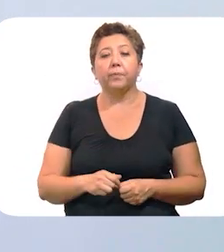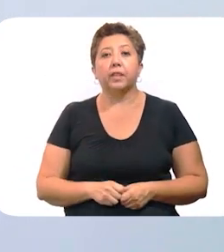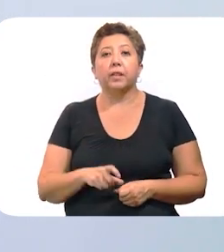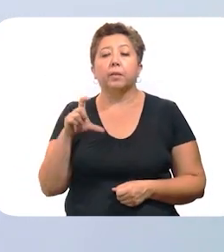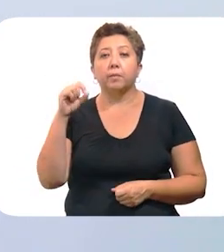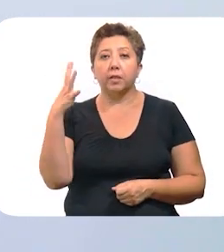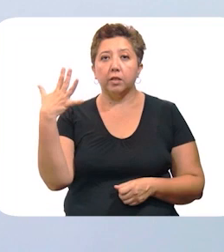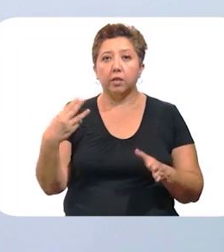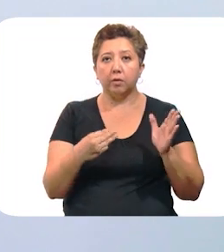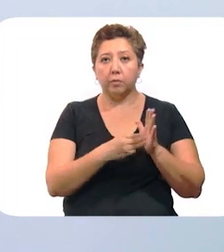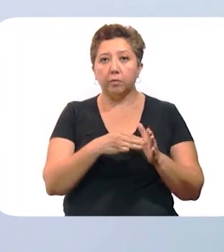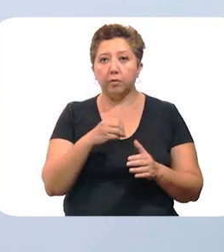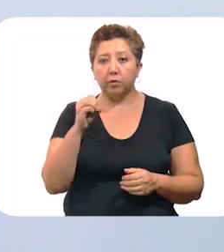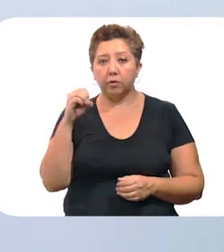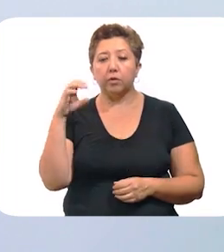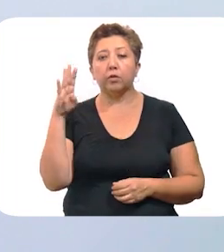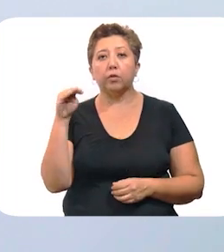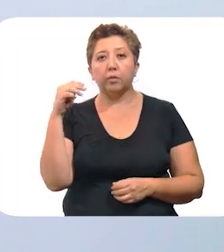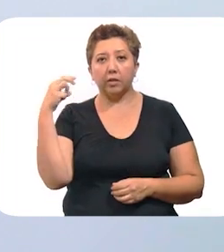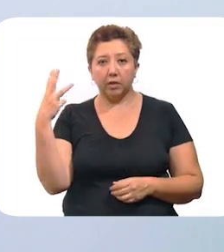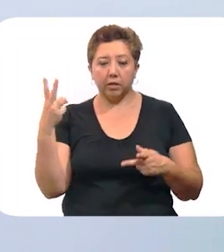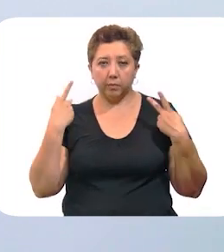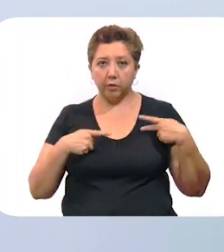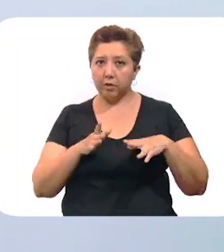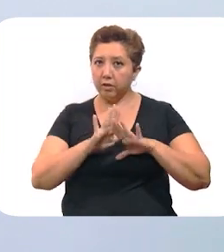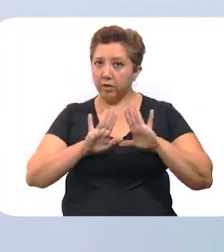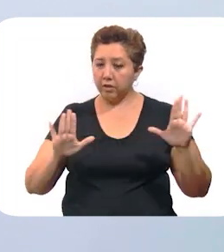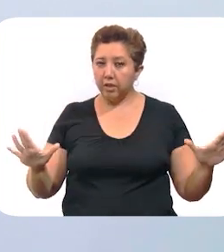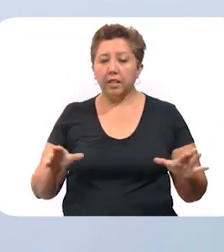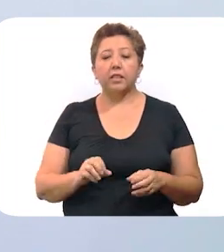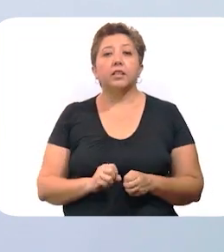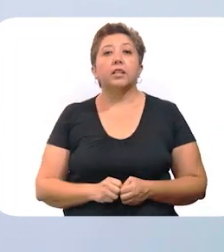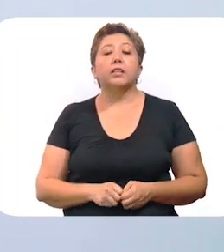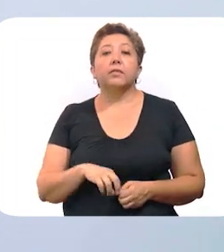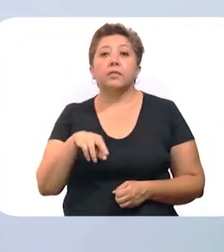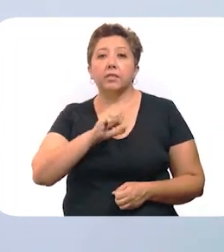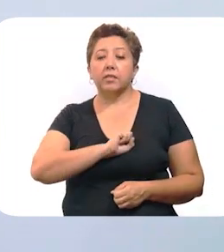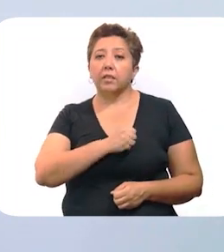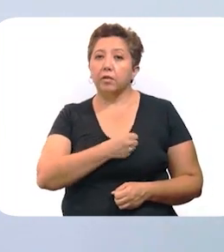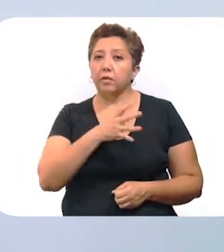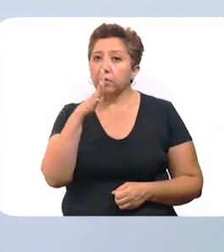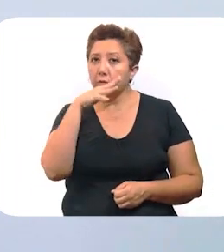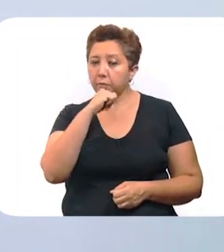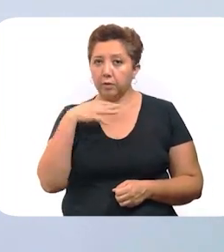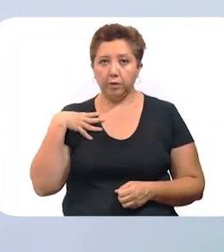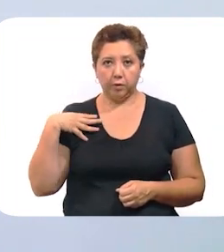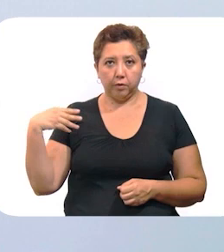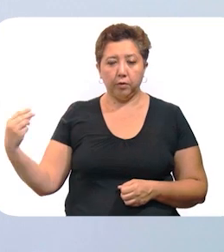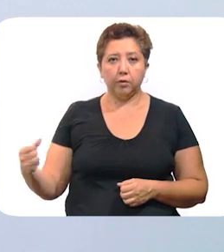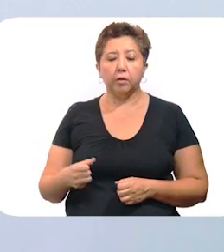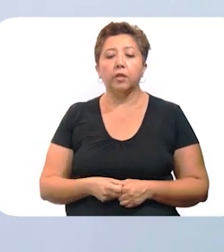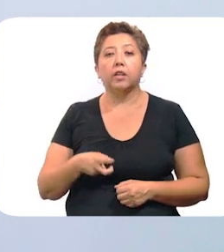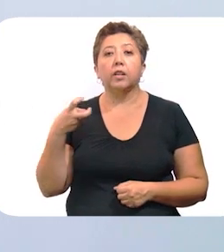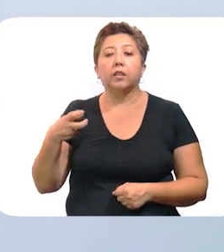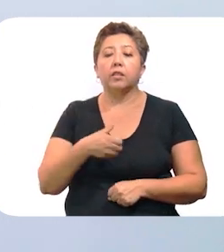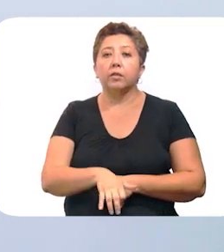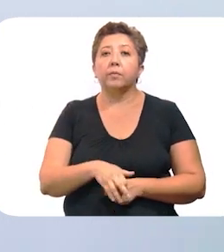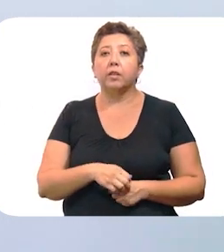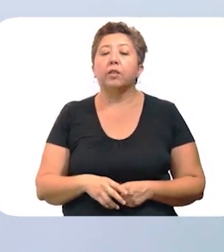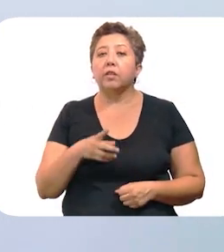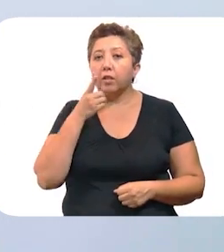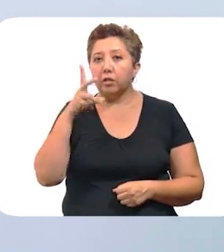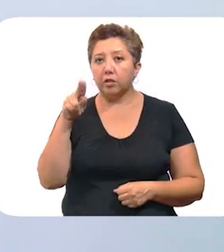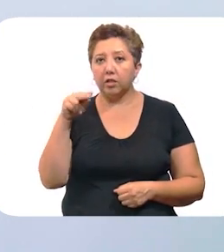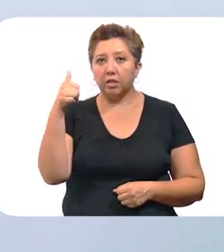25.093 pacientes ya se recuperaron, no presentan síntomas ni pueden contagiar. Esta cifra representa el